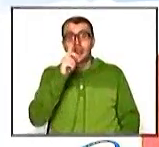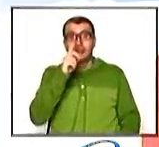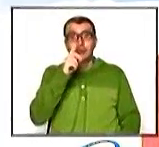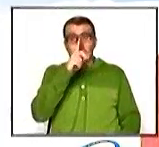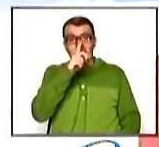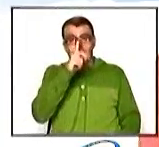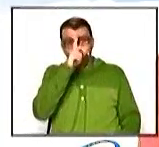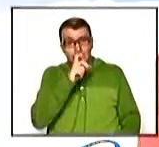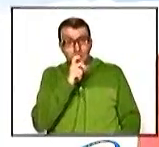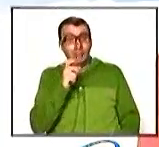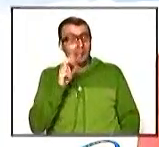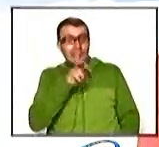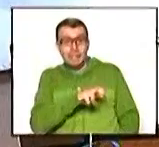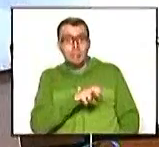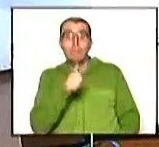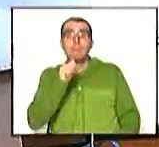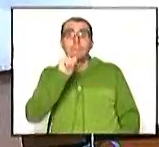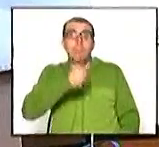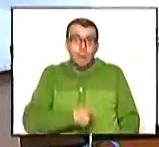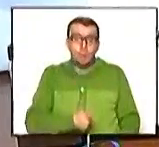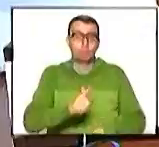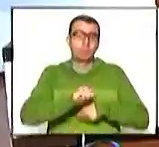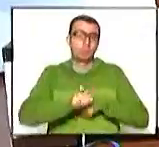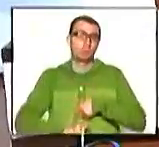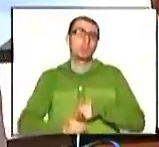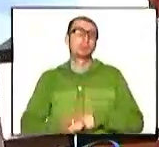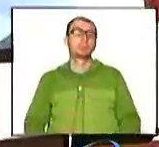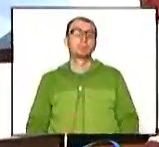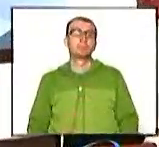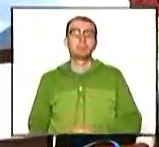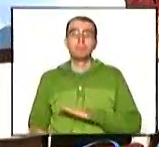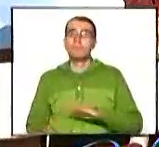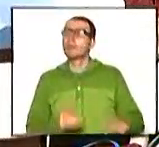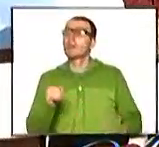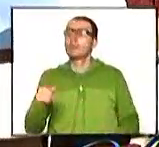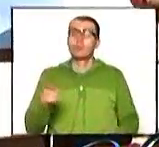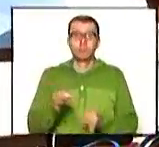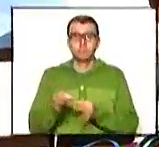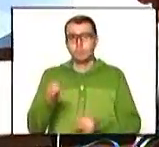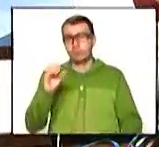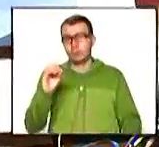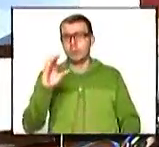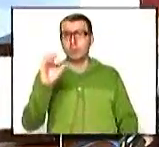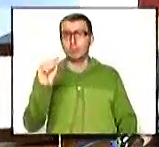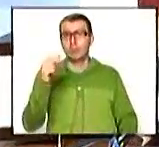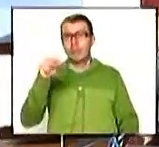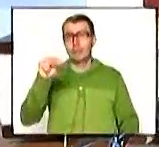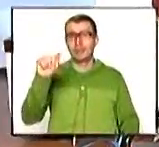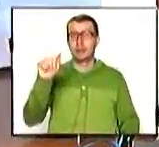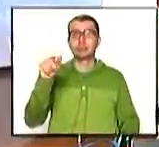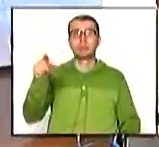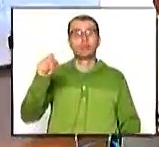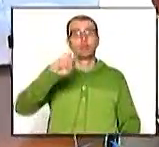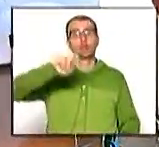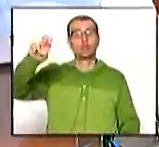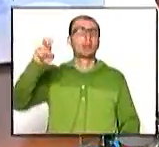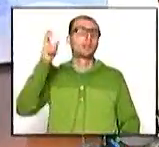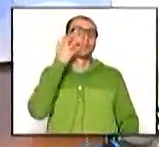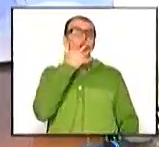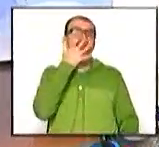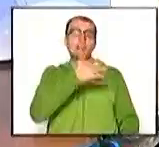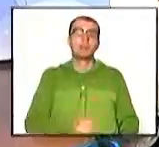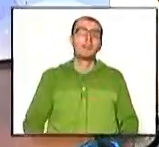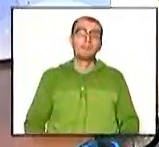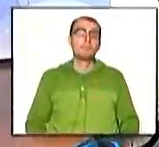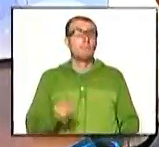cirugía. Vamos a Ocaña, norte de Santander. Alexander, bienvenido, buenas tardes. Muy buenas